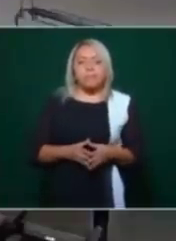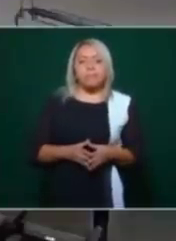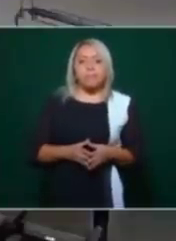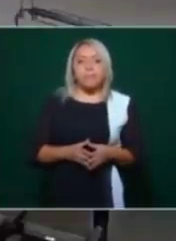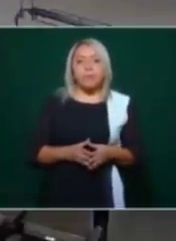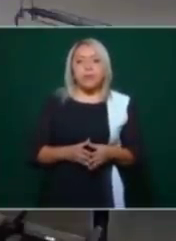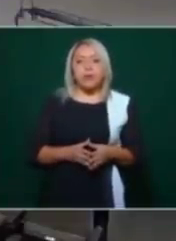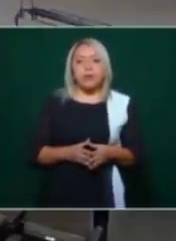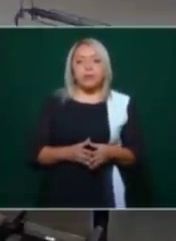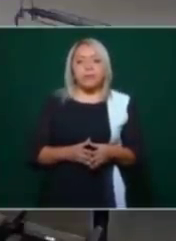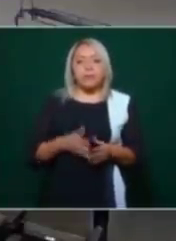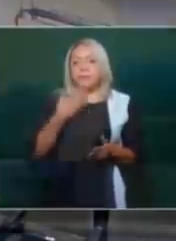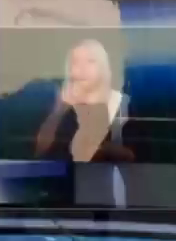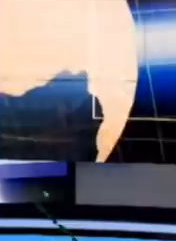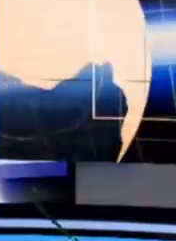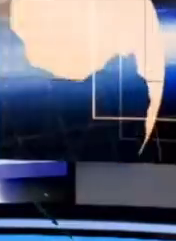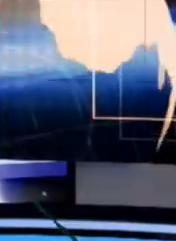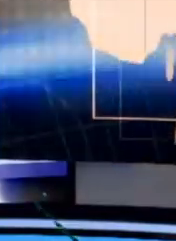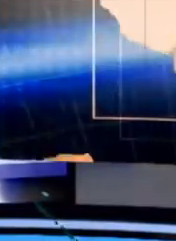Hidalgo.